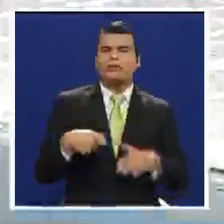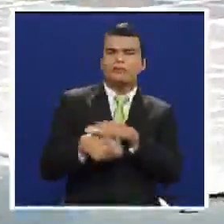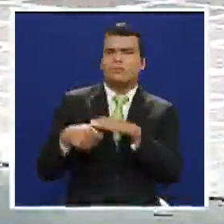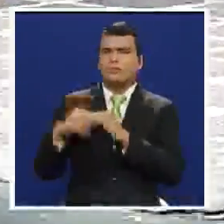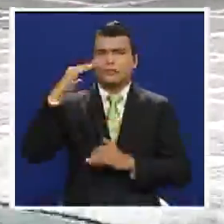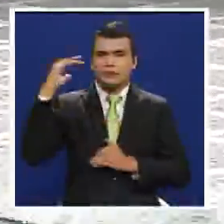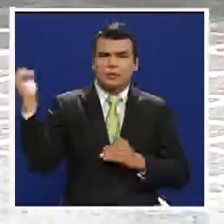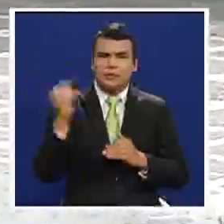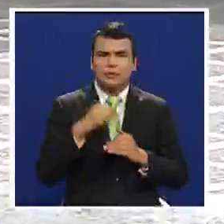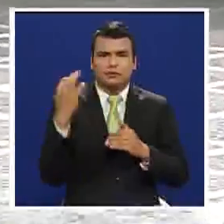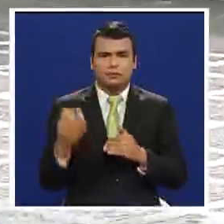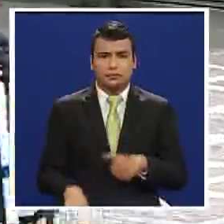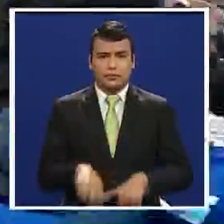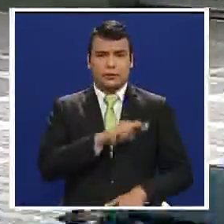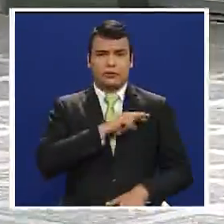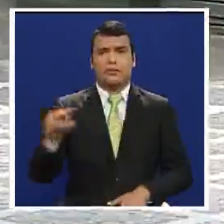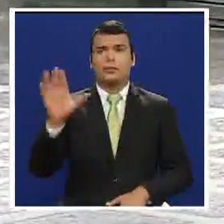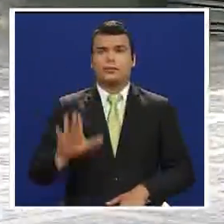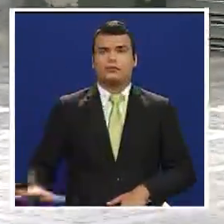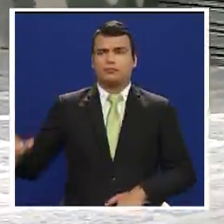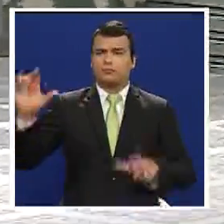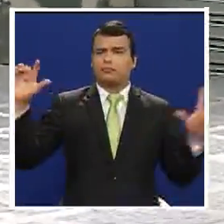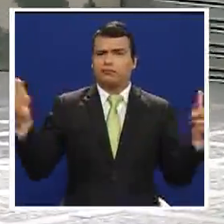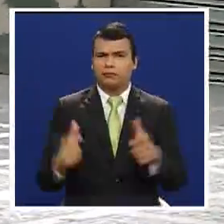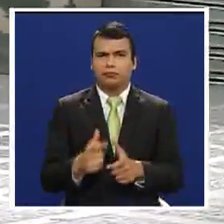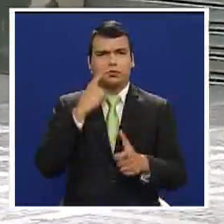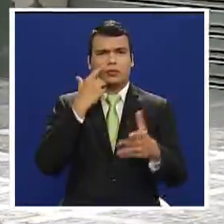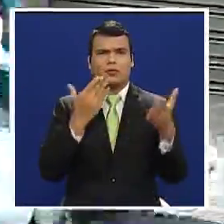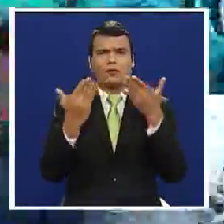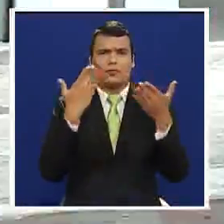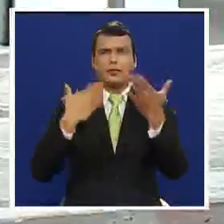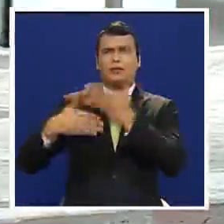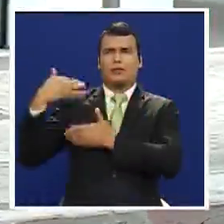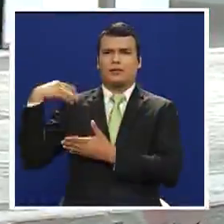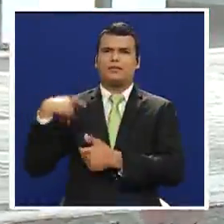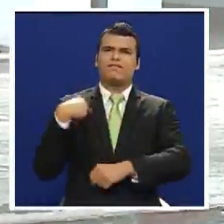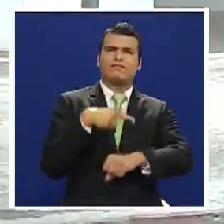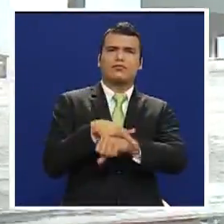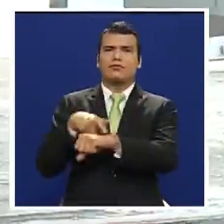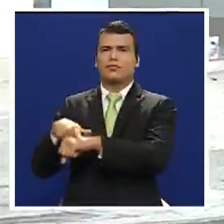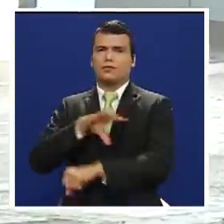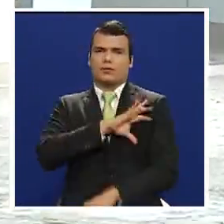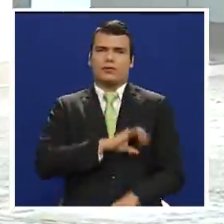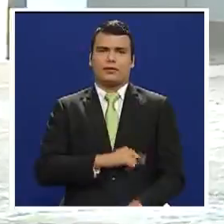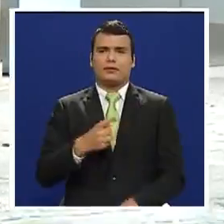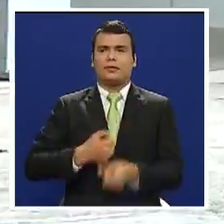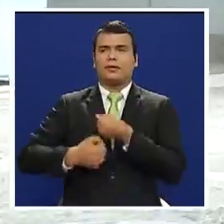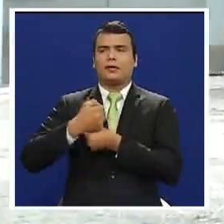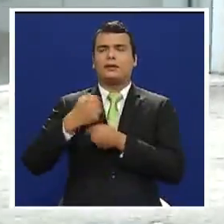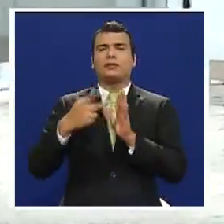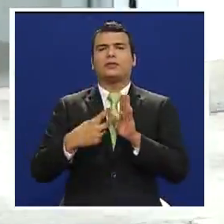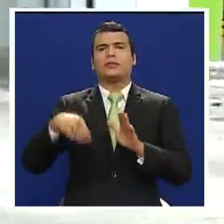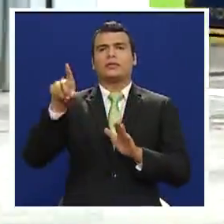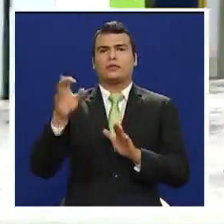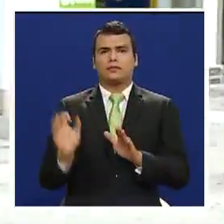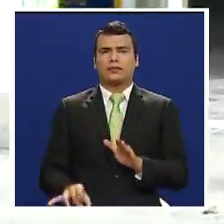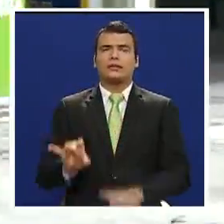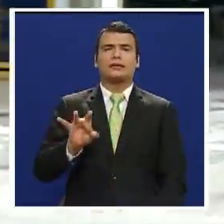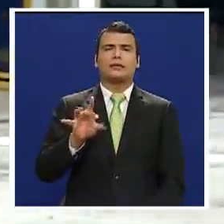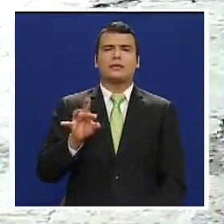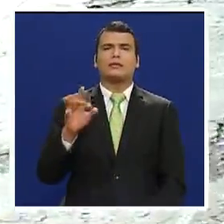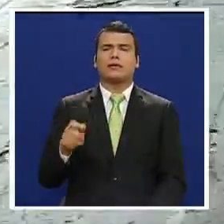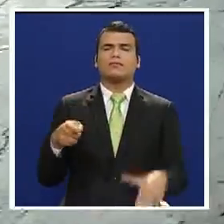comercial. Y en otro orden informativo, mientras que en Cali ha aumentado el número de homicidios de mujeres, en el Valle del Cauca ha